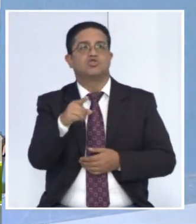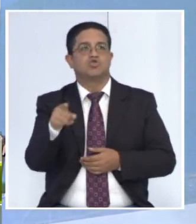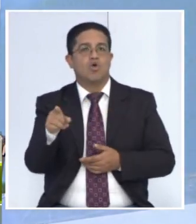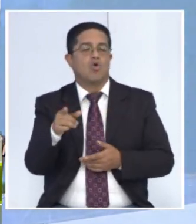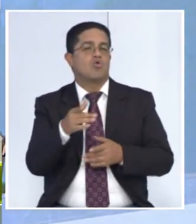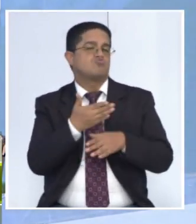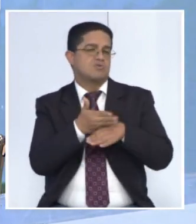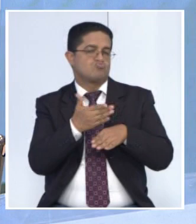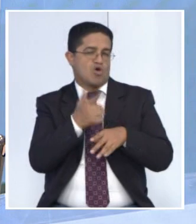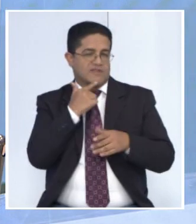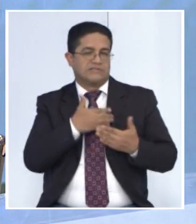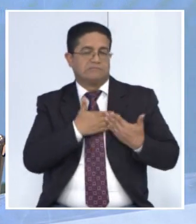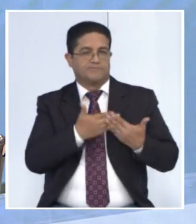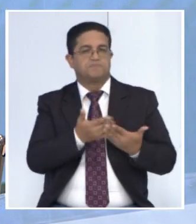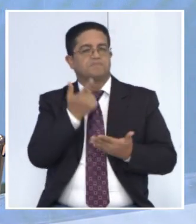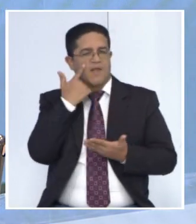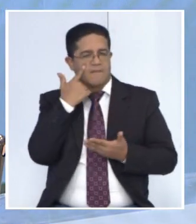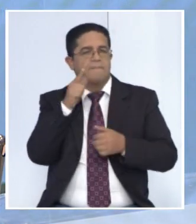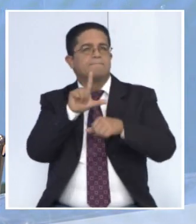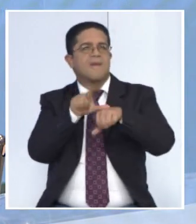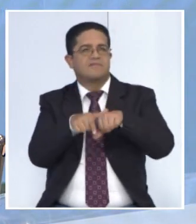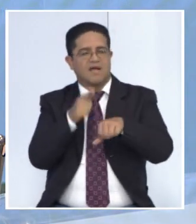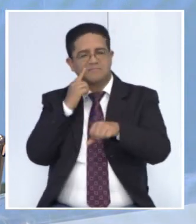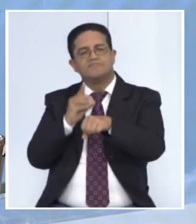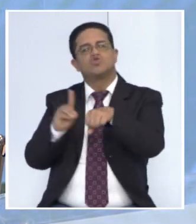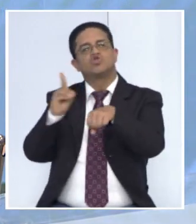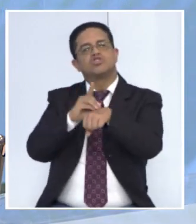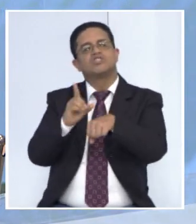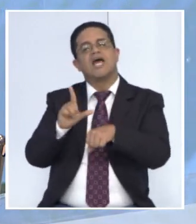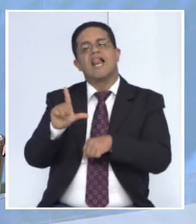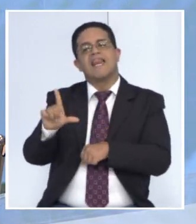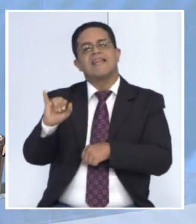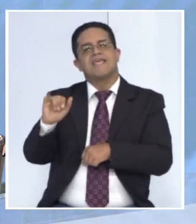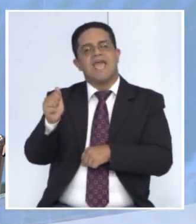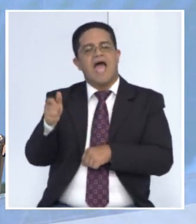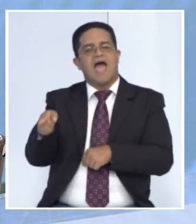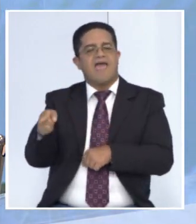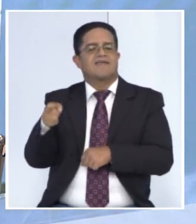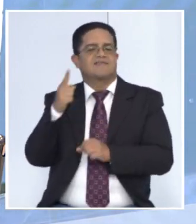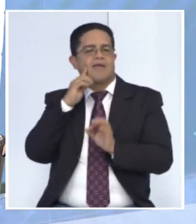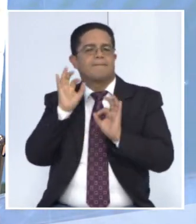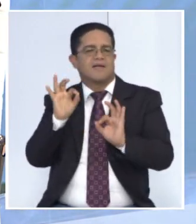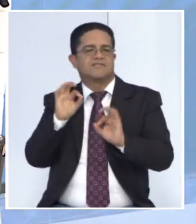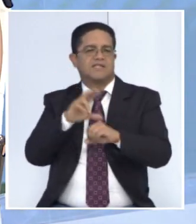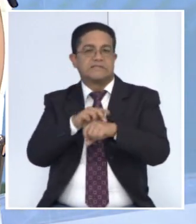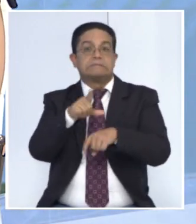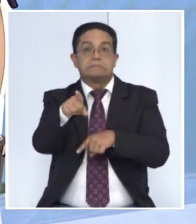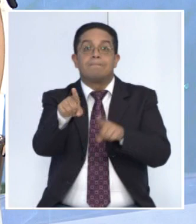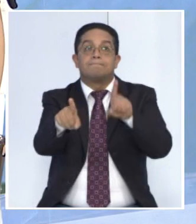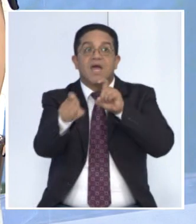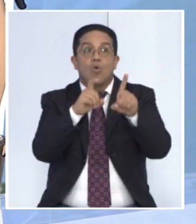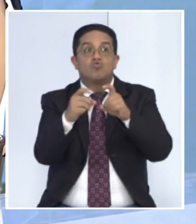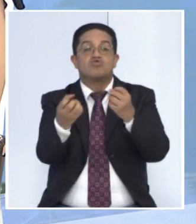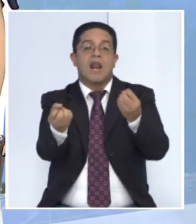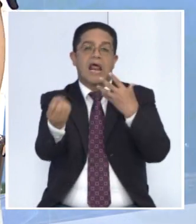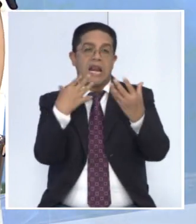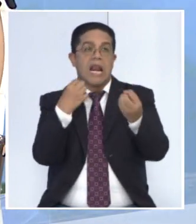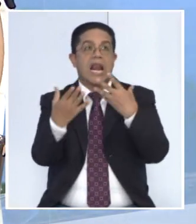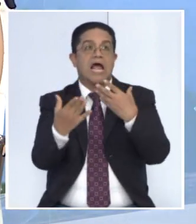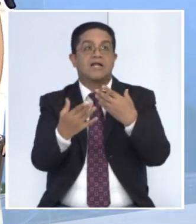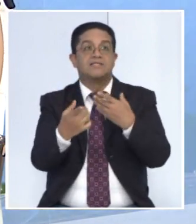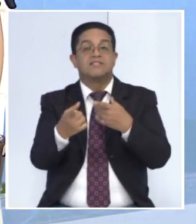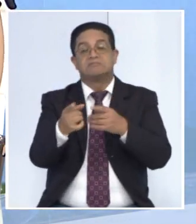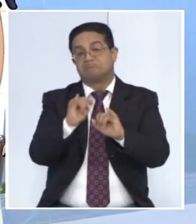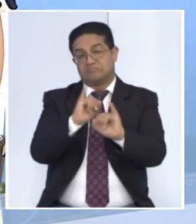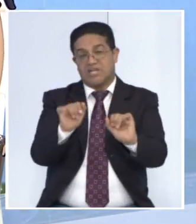tengamos la voluntad. Vamos a verlo regreso con la doctora Lía Talavera, quien es hemoterapista. Preguntas, comentarios, redes sociales, ya nos están llegando su